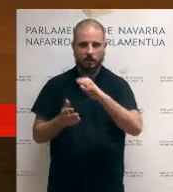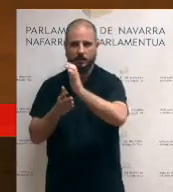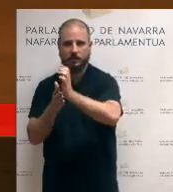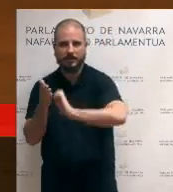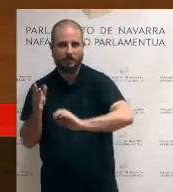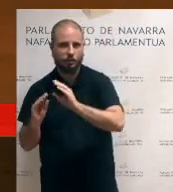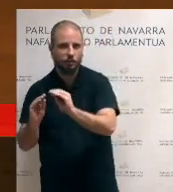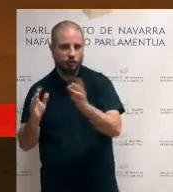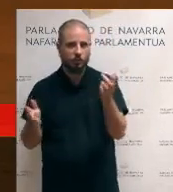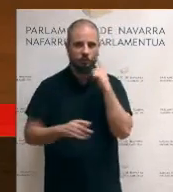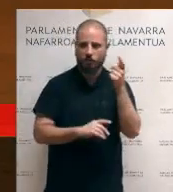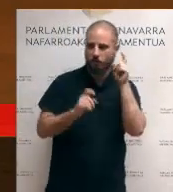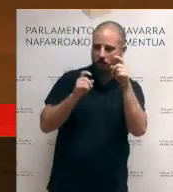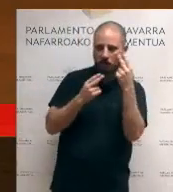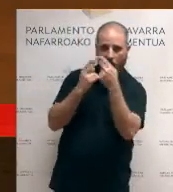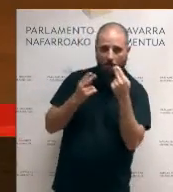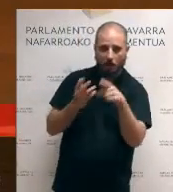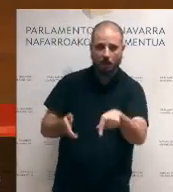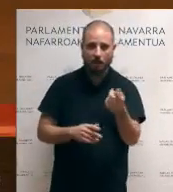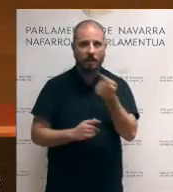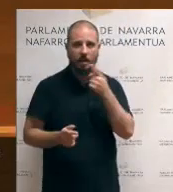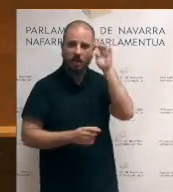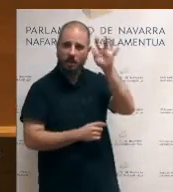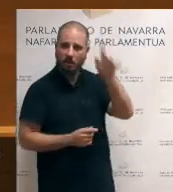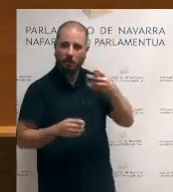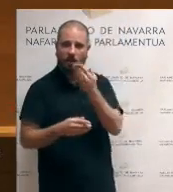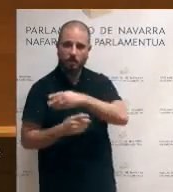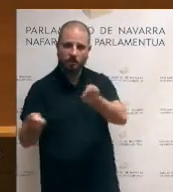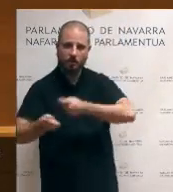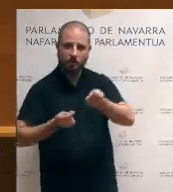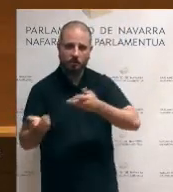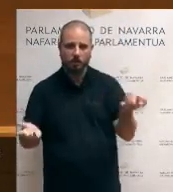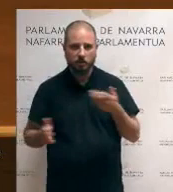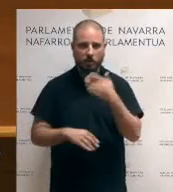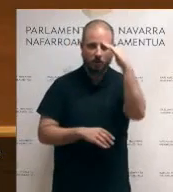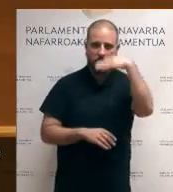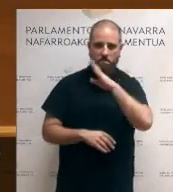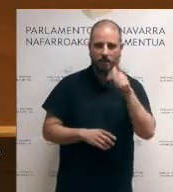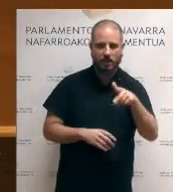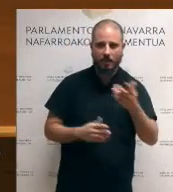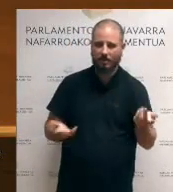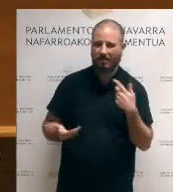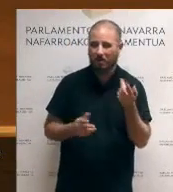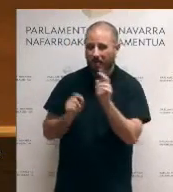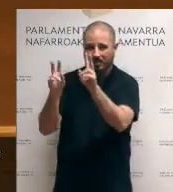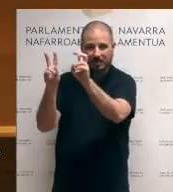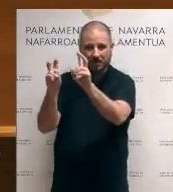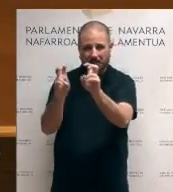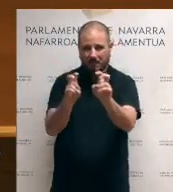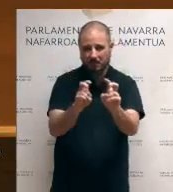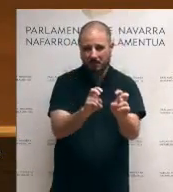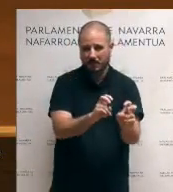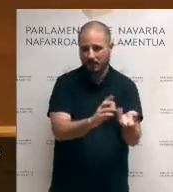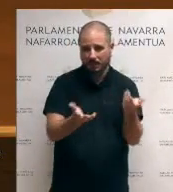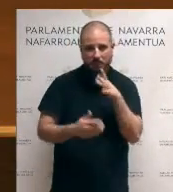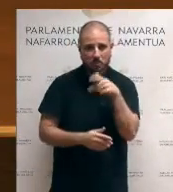sectario, el control ideológico de la escuela, la participación de los padres. Quizá por esa acumulación de cuestiones hemos querido presentar esta enmienda,